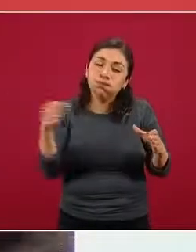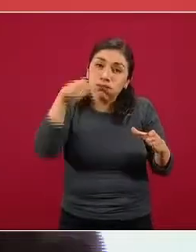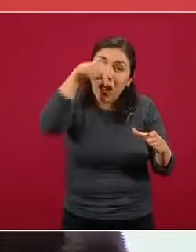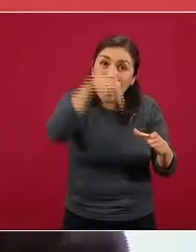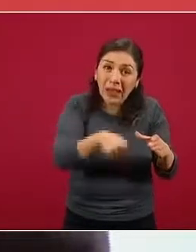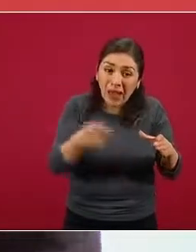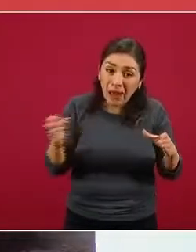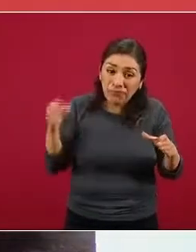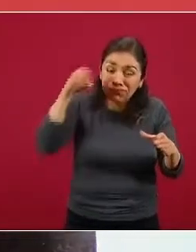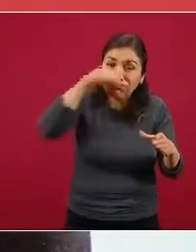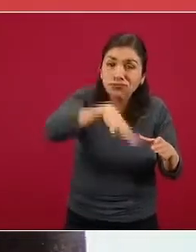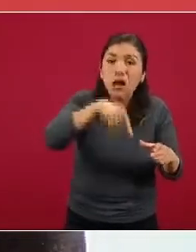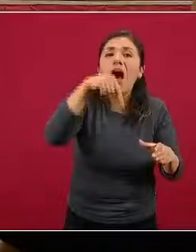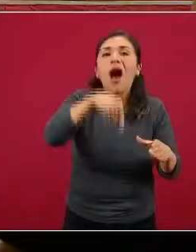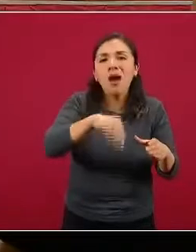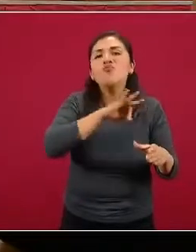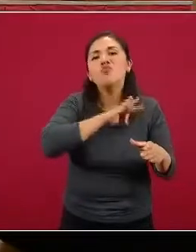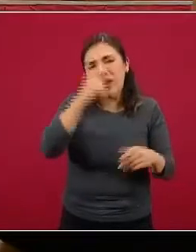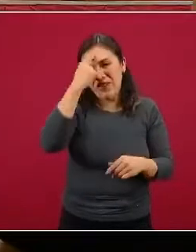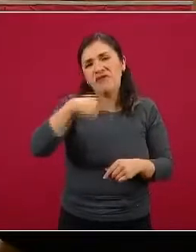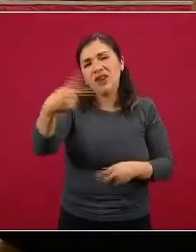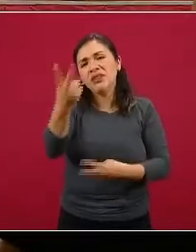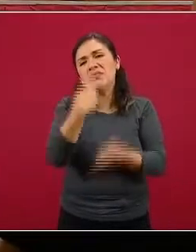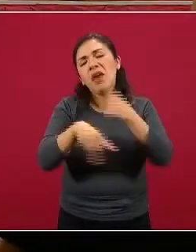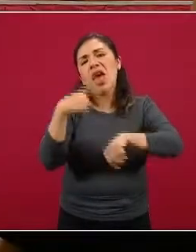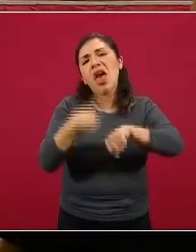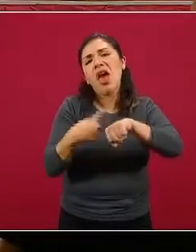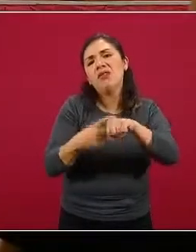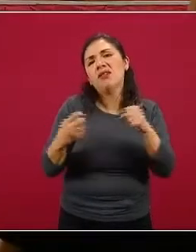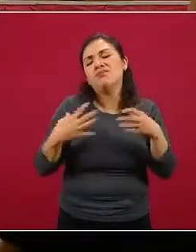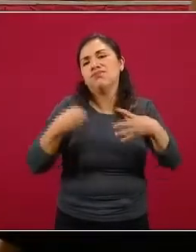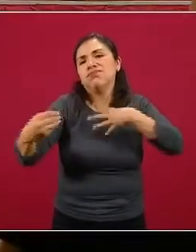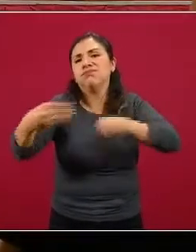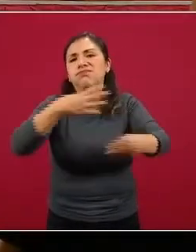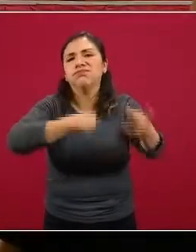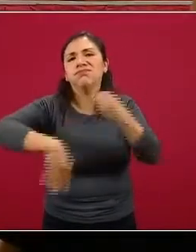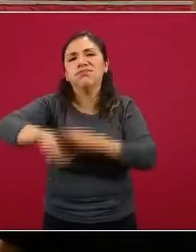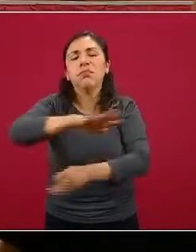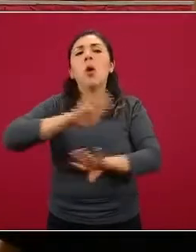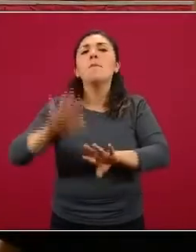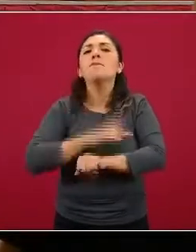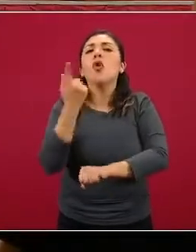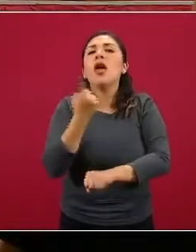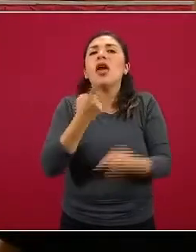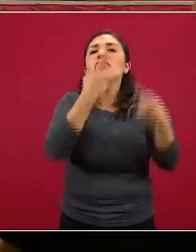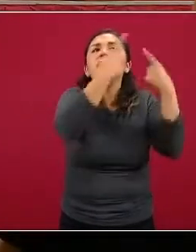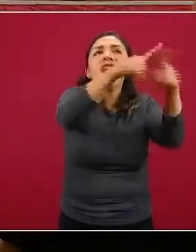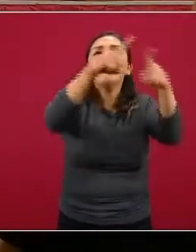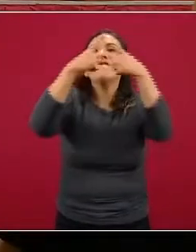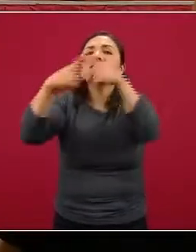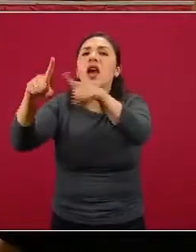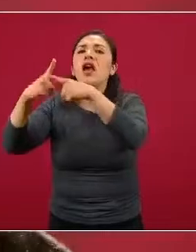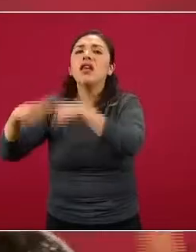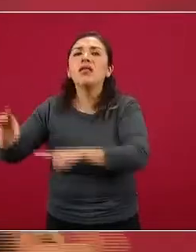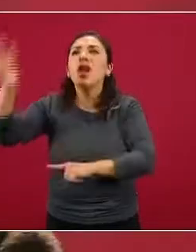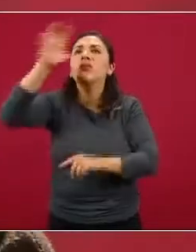aquí, eso facilita el contagio por la sencilla razón de que distintas realidades